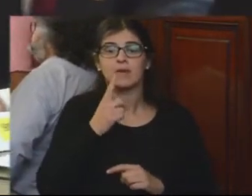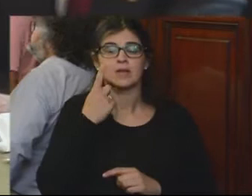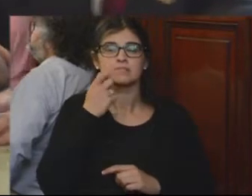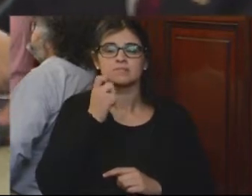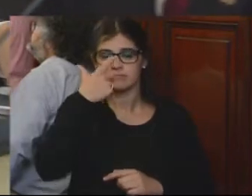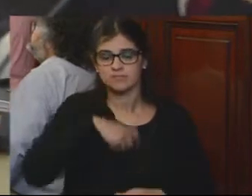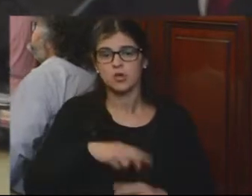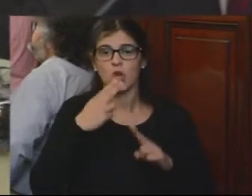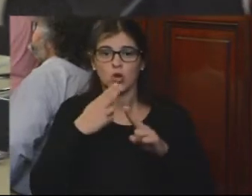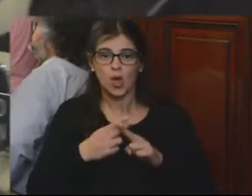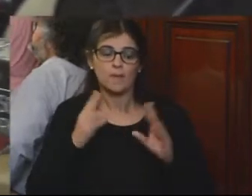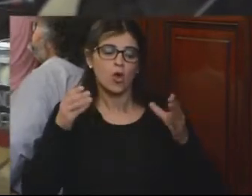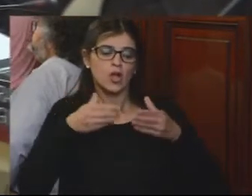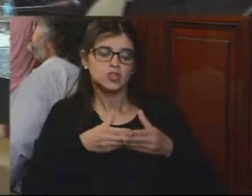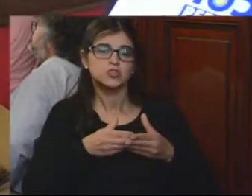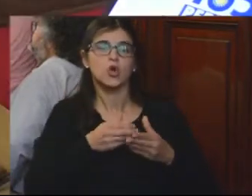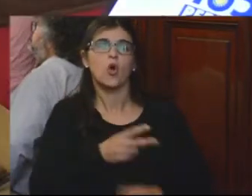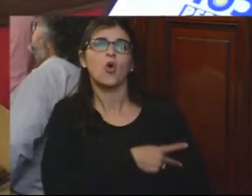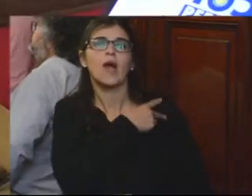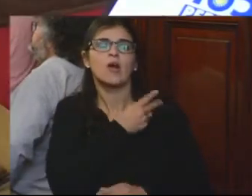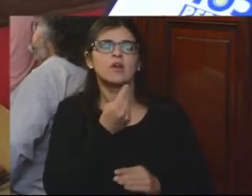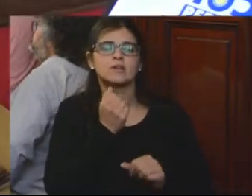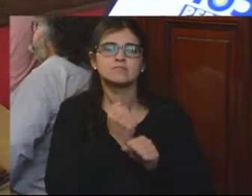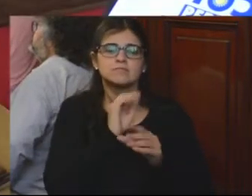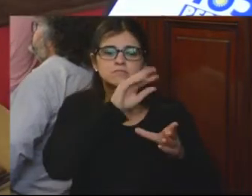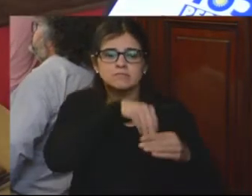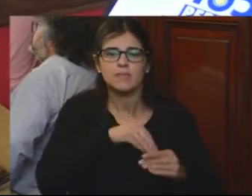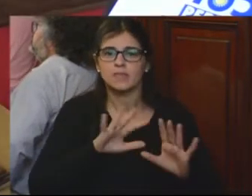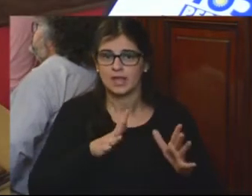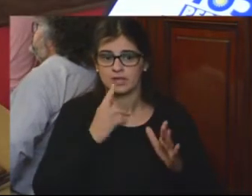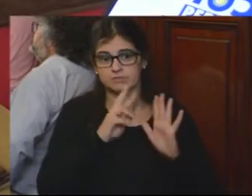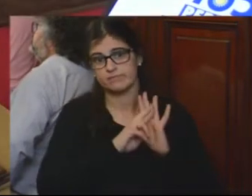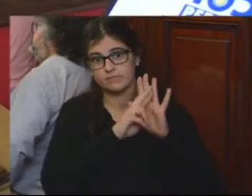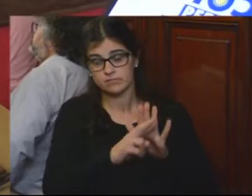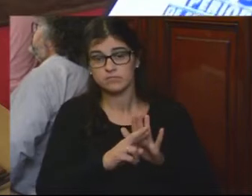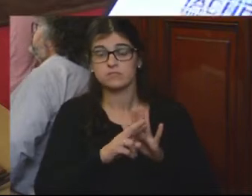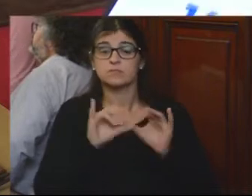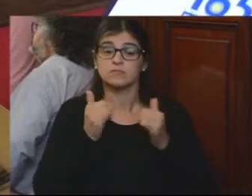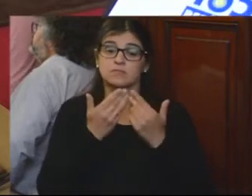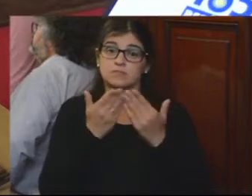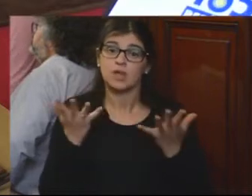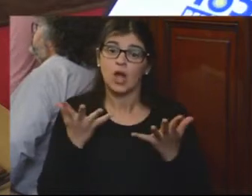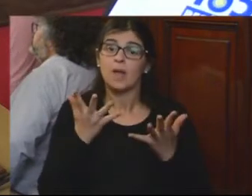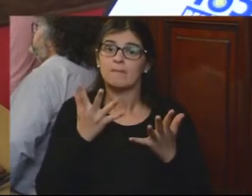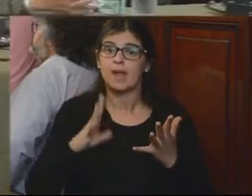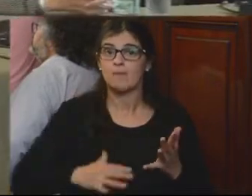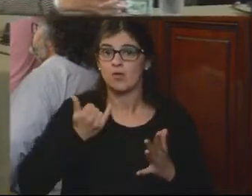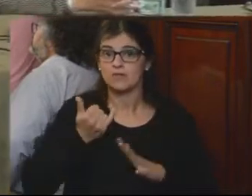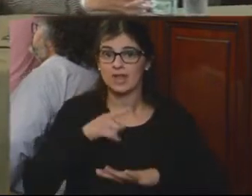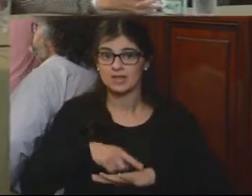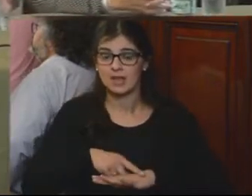indicando su nombre de la organización o cargo que cumple y bueno sin más preámbulo y para optimizar el tiempo